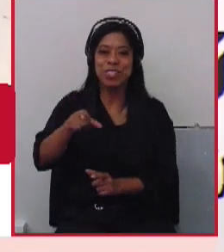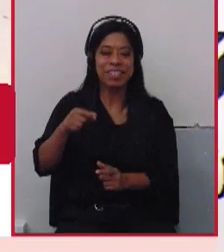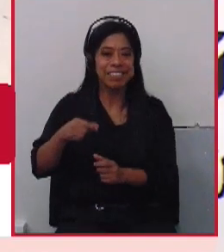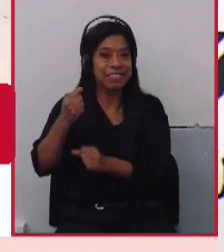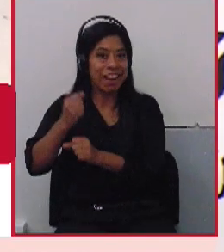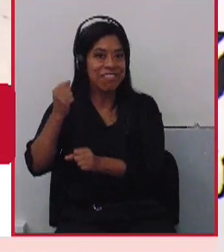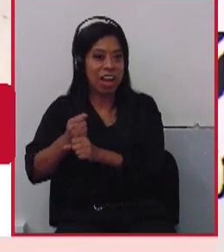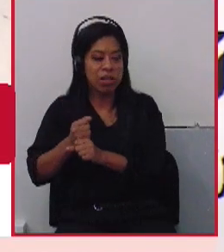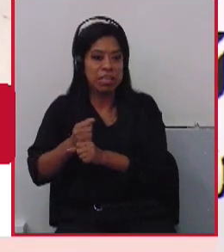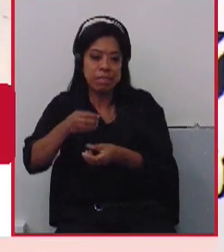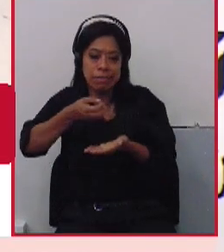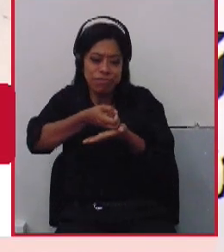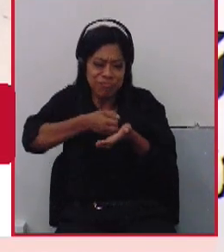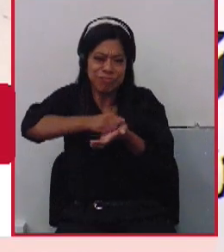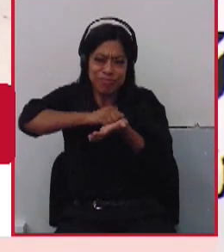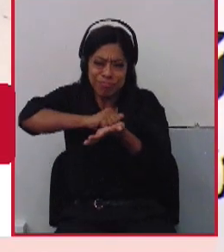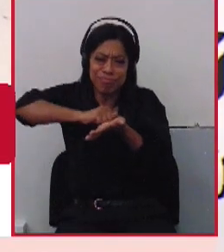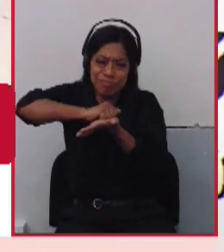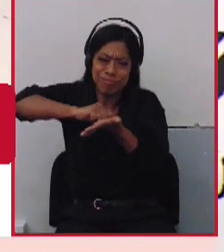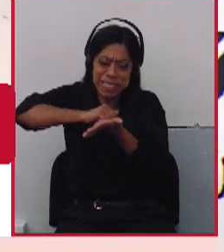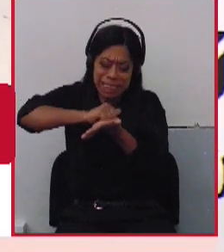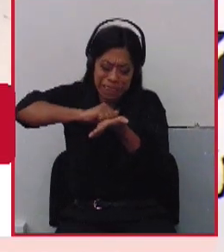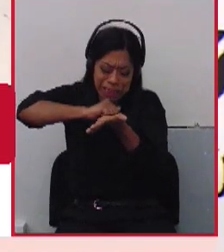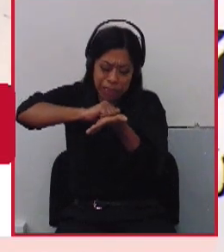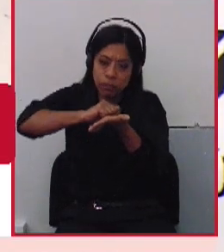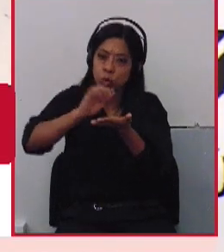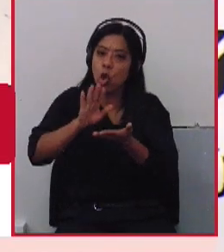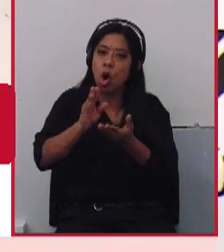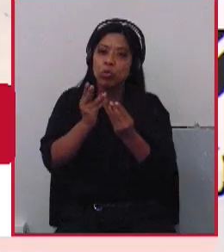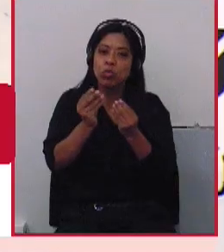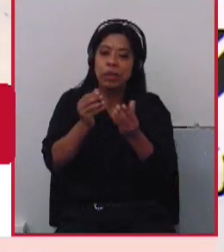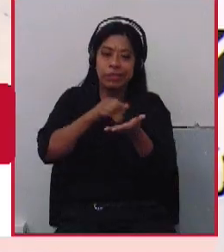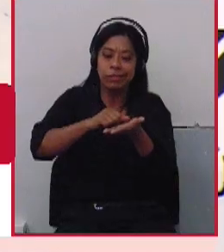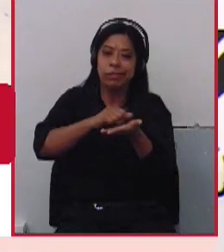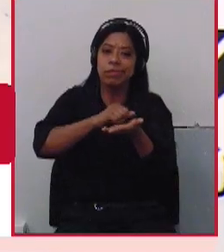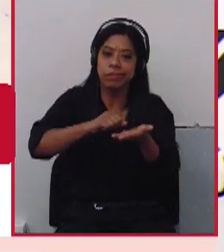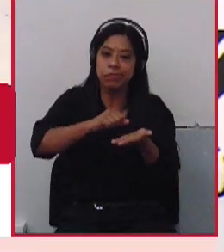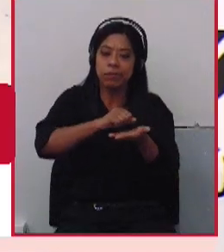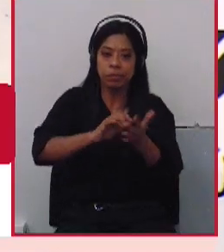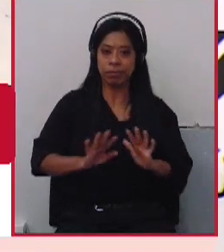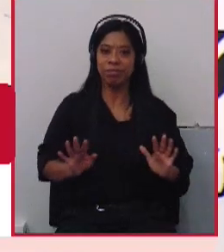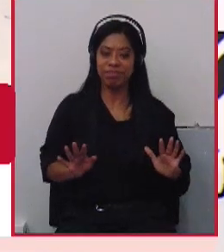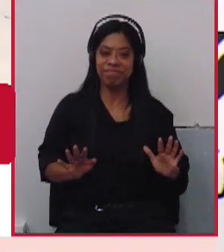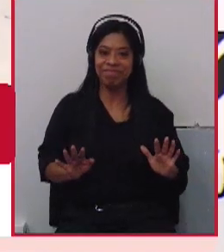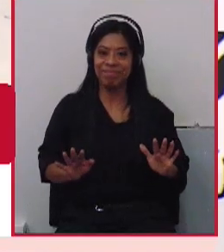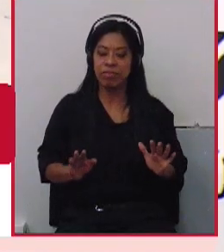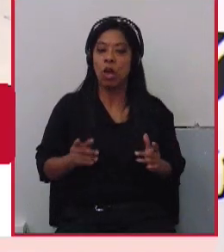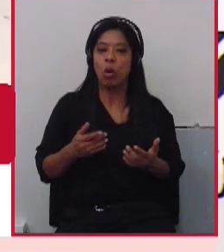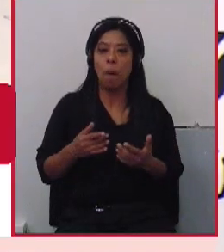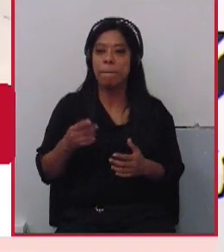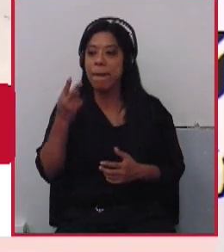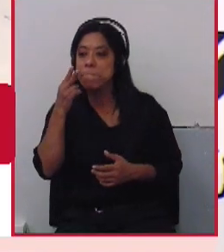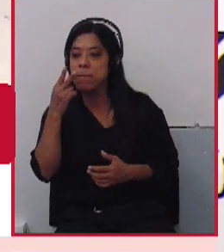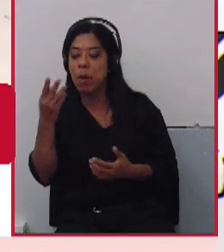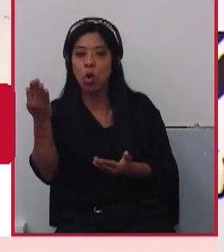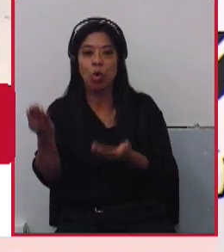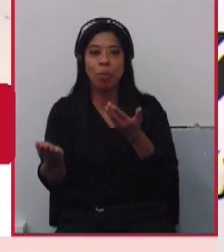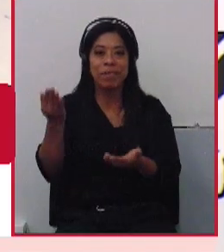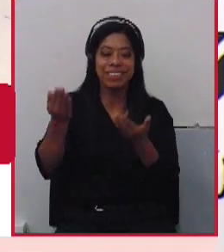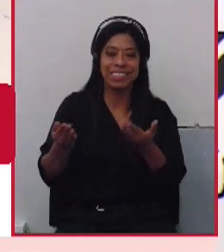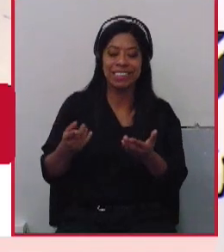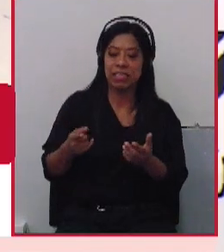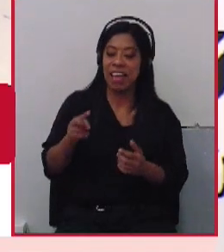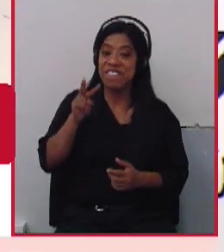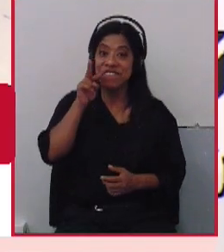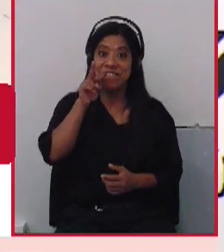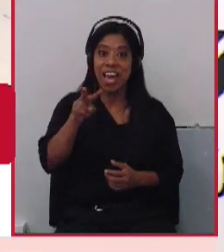metalurgista, evitar sobremoler. Entonces, ¿cómo evitas sobremoliendo? Sabiendo la competencia, sabiendo